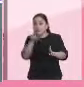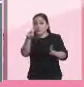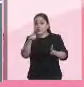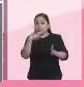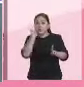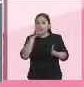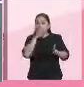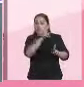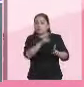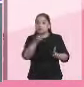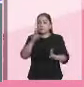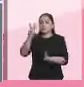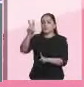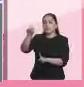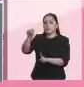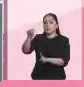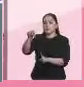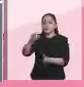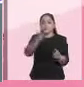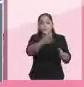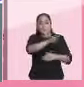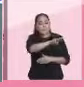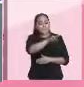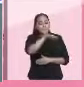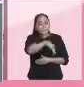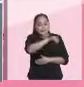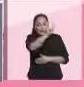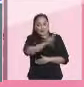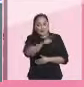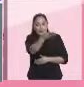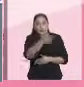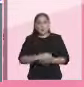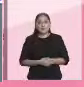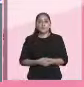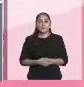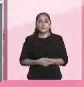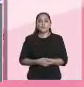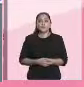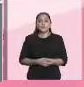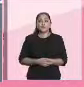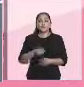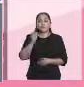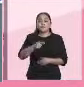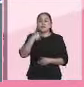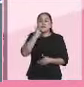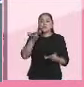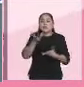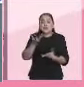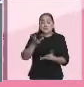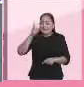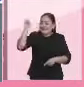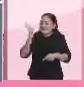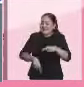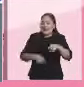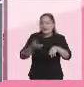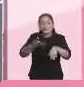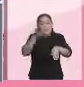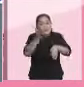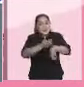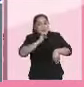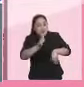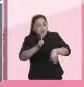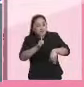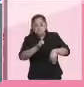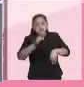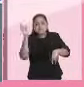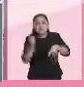¿Quiere hacer un uso de la palabra? No, candidato, entonces está Margarita Zavala. Bueno, yo lo que haría es terminar desde luego con la impunidad. Y les